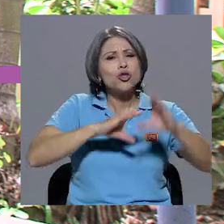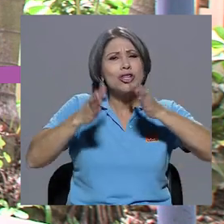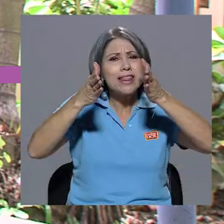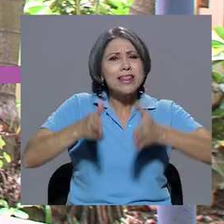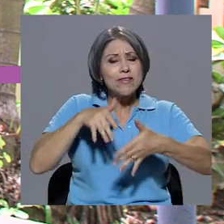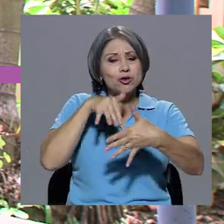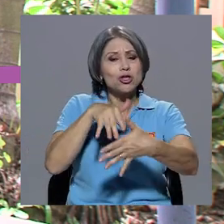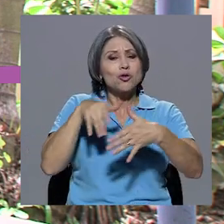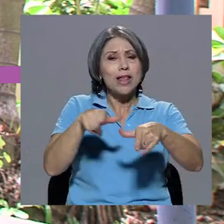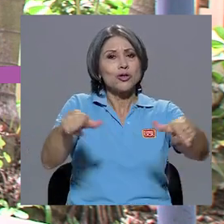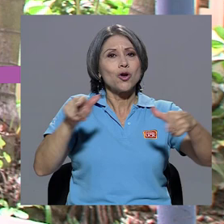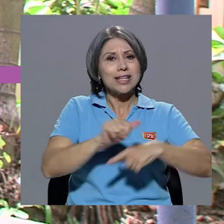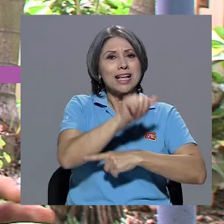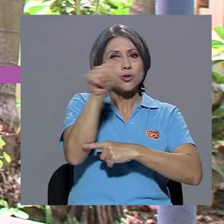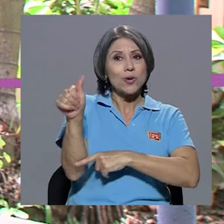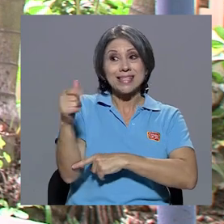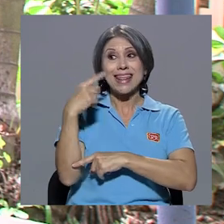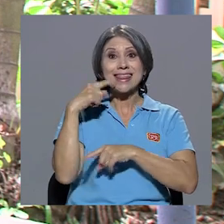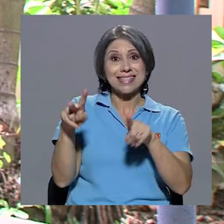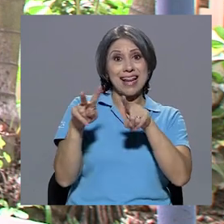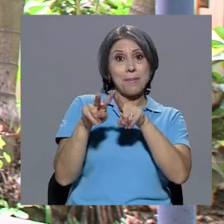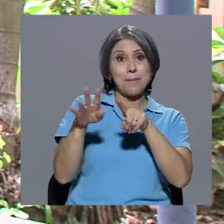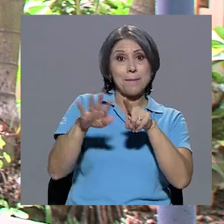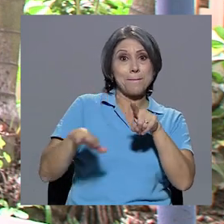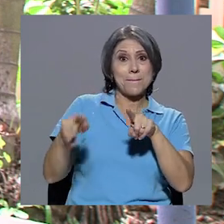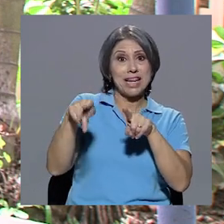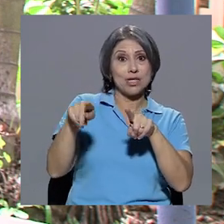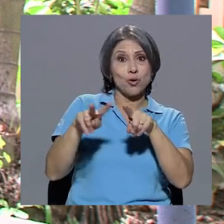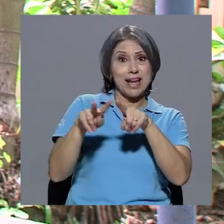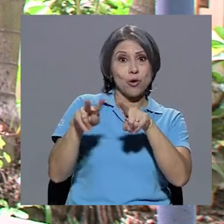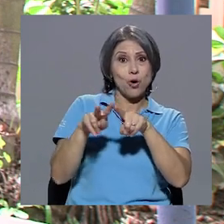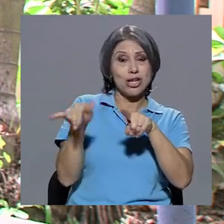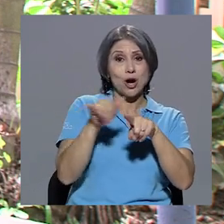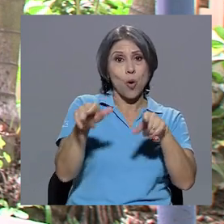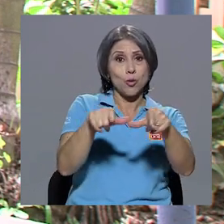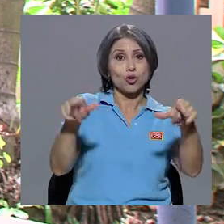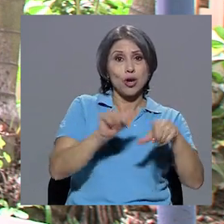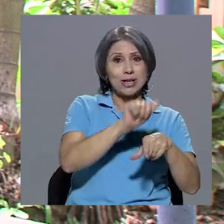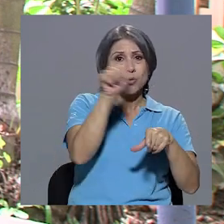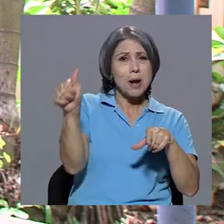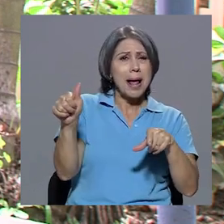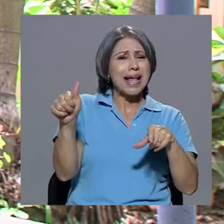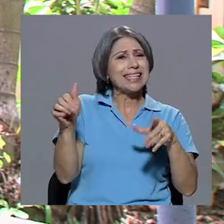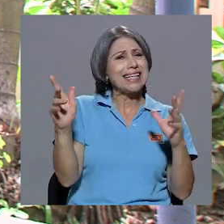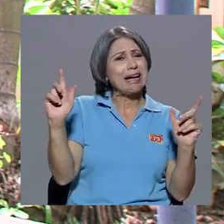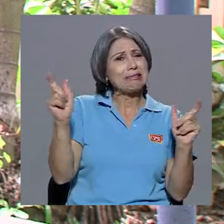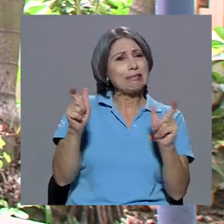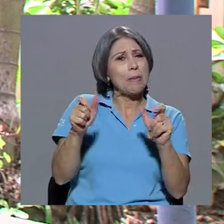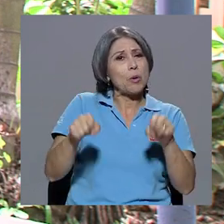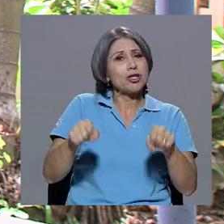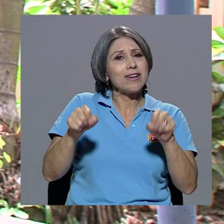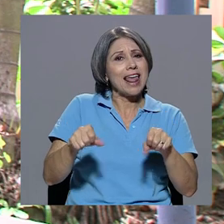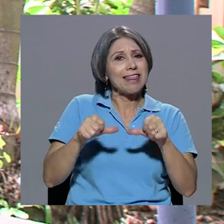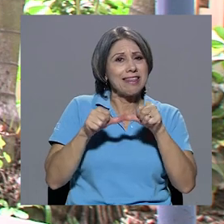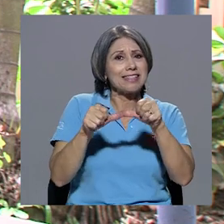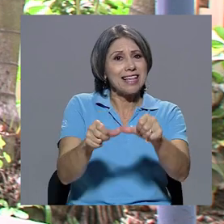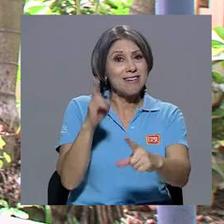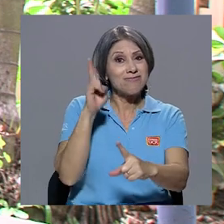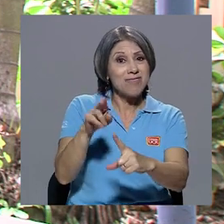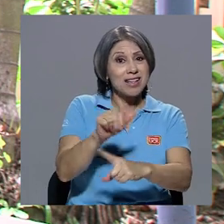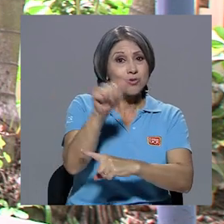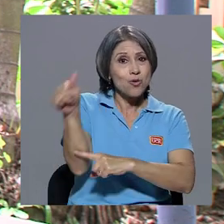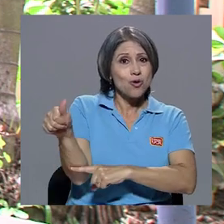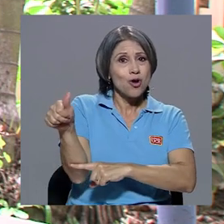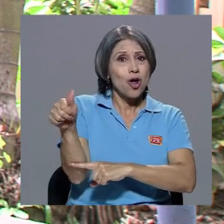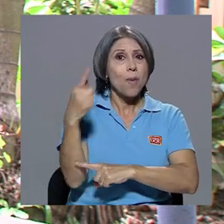zonas azules y dicen que, por ejemplo, la península de Nicoya como zona azul está perdiendo la posibilidad de seguir siendo una zona azul porque están cambiando los hábitos. Entonces